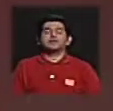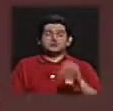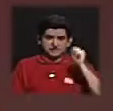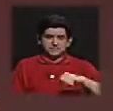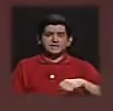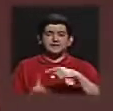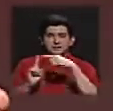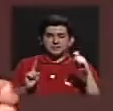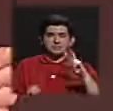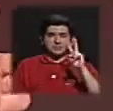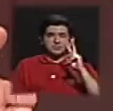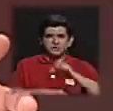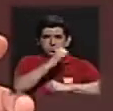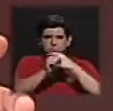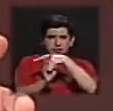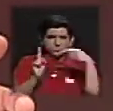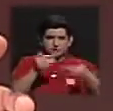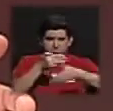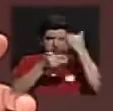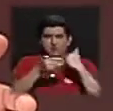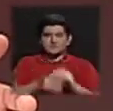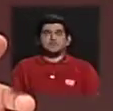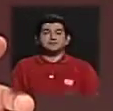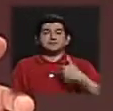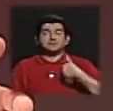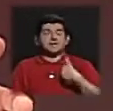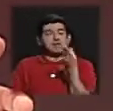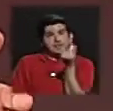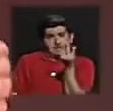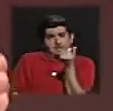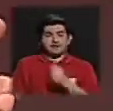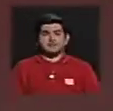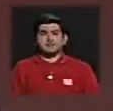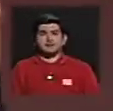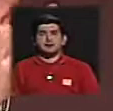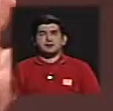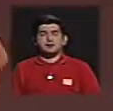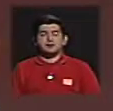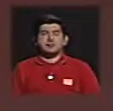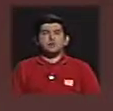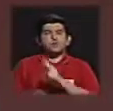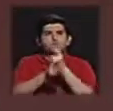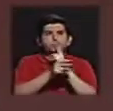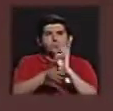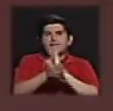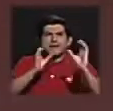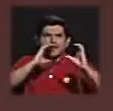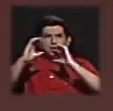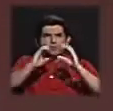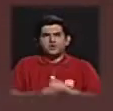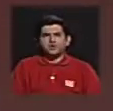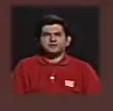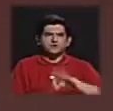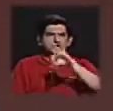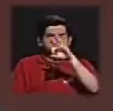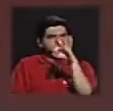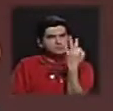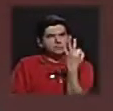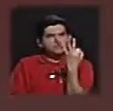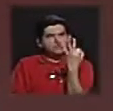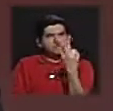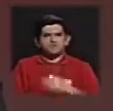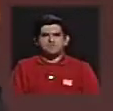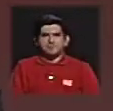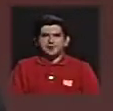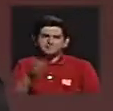Entonces, tenemos una serie de recursos donde la SUTEL, por ponerlo de una forma